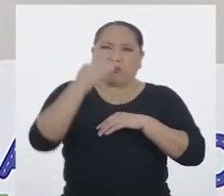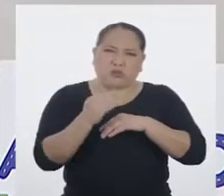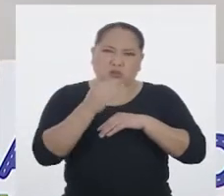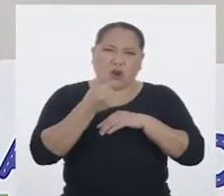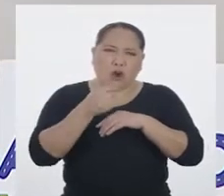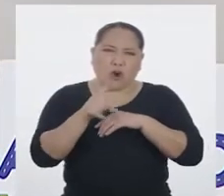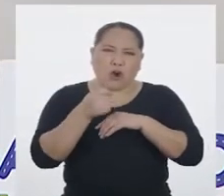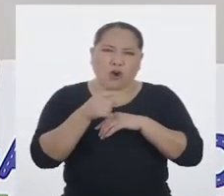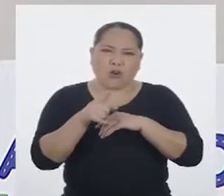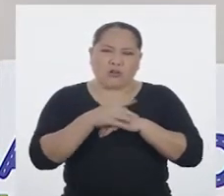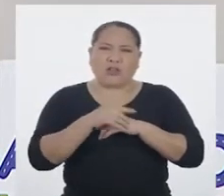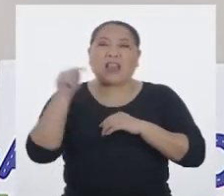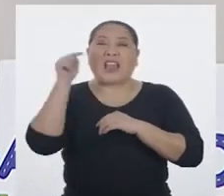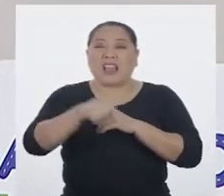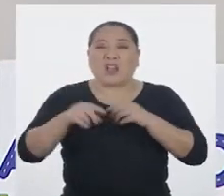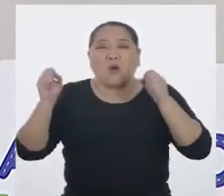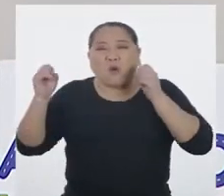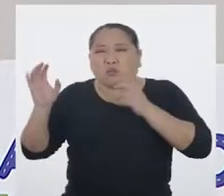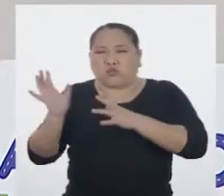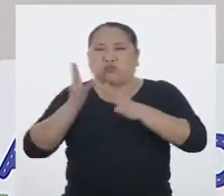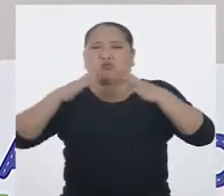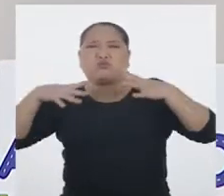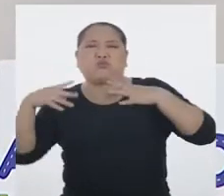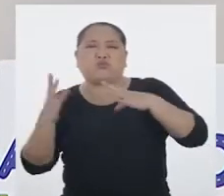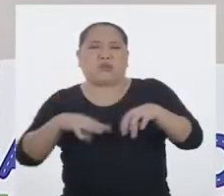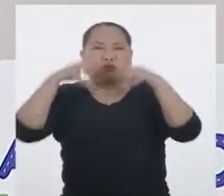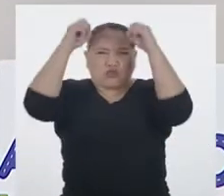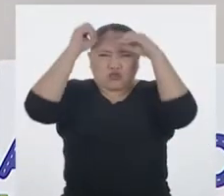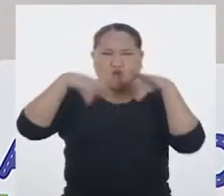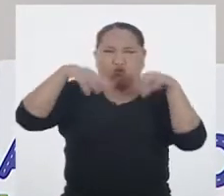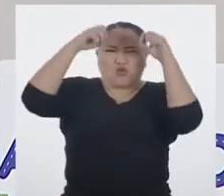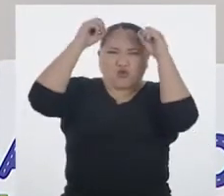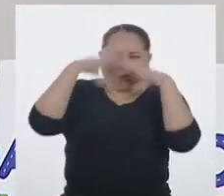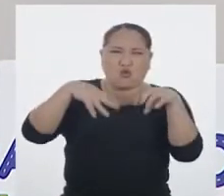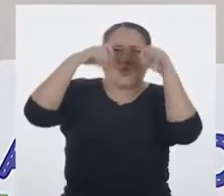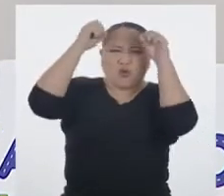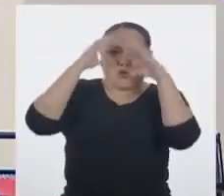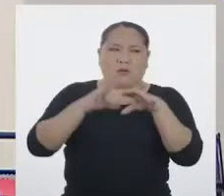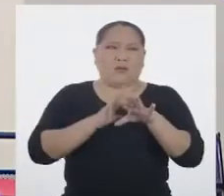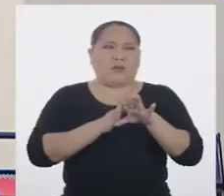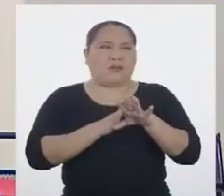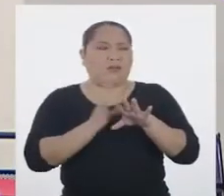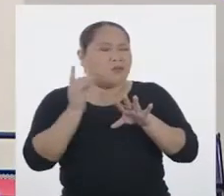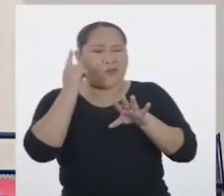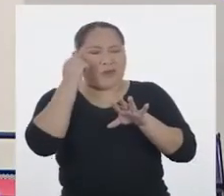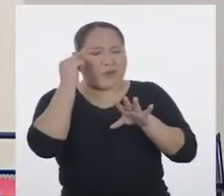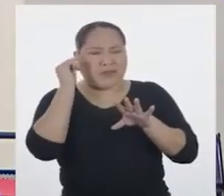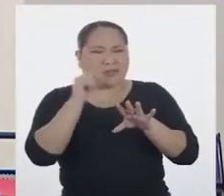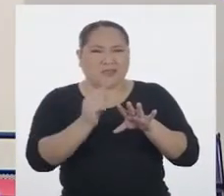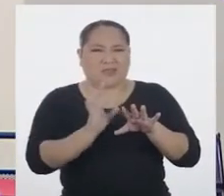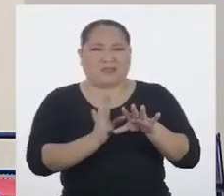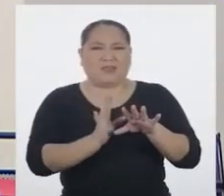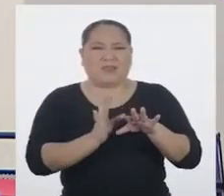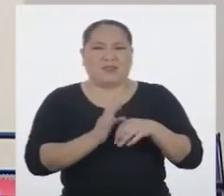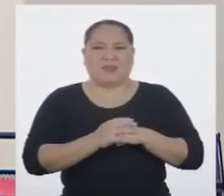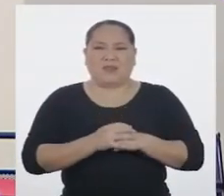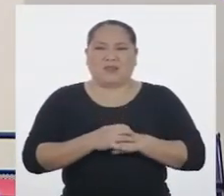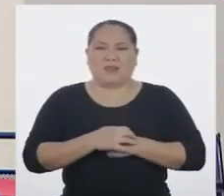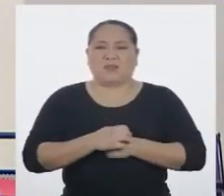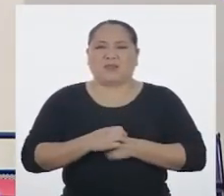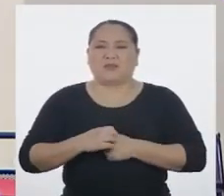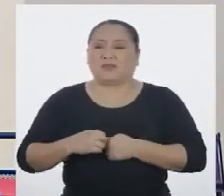además, acompañado de vientos intensos y lluvias de moderada a fuerte intensidad. Vaya, no había pensado en eso.